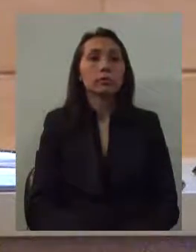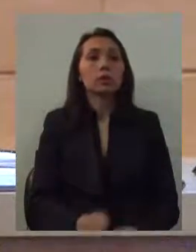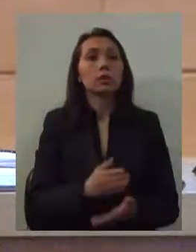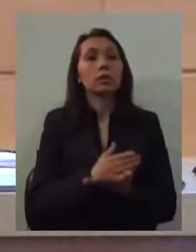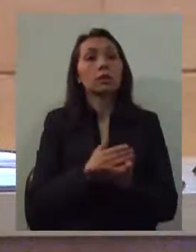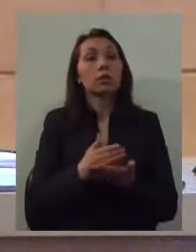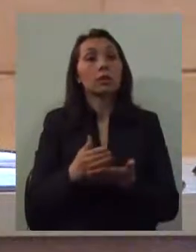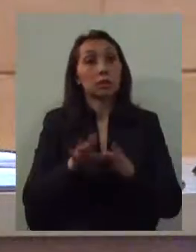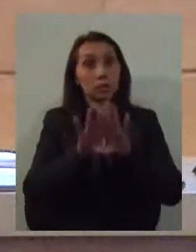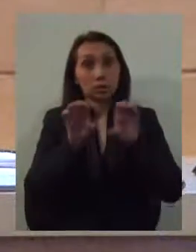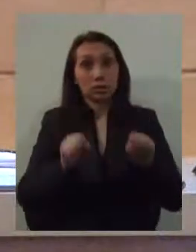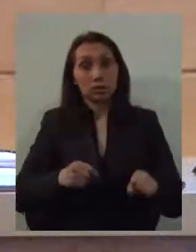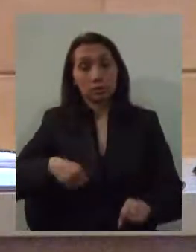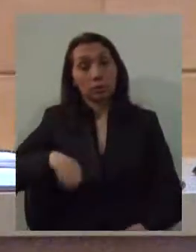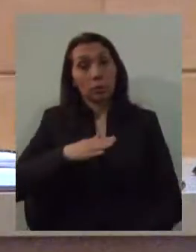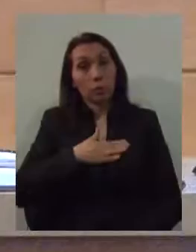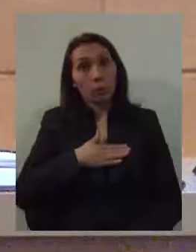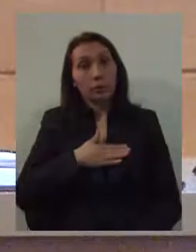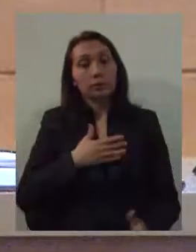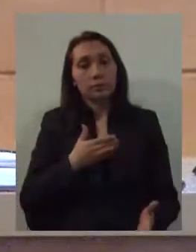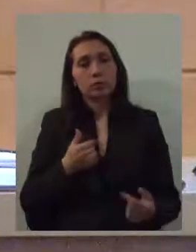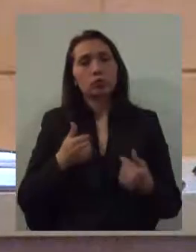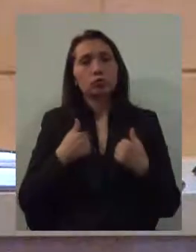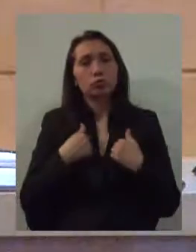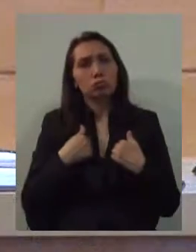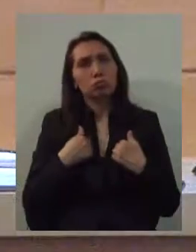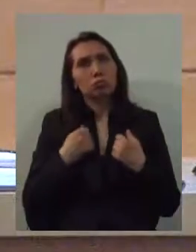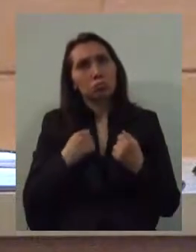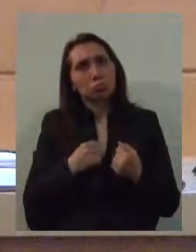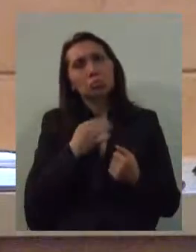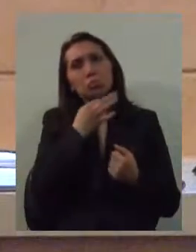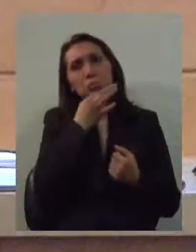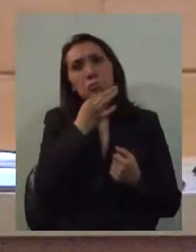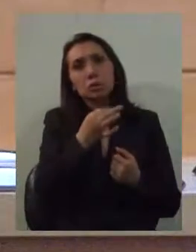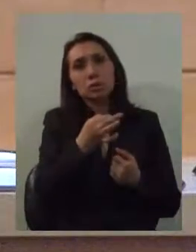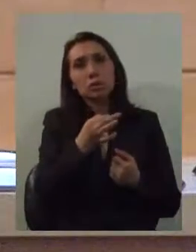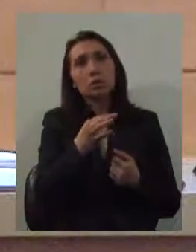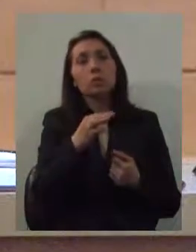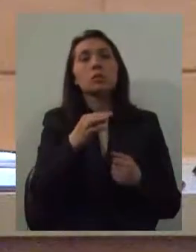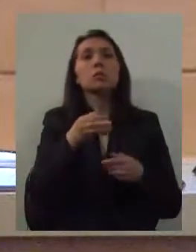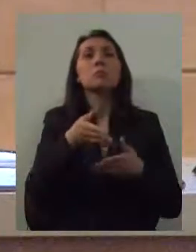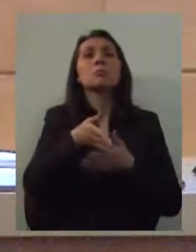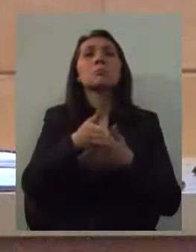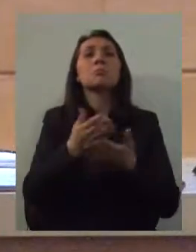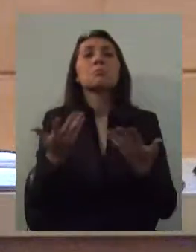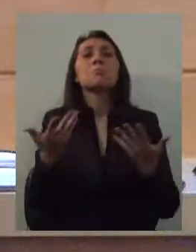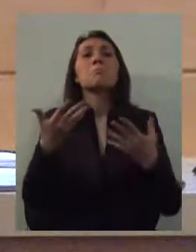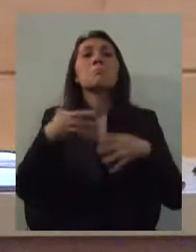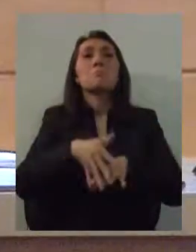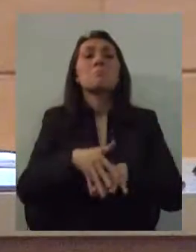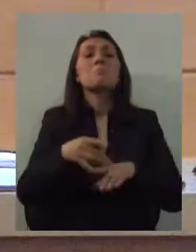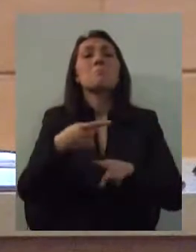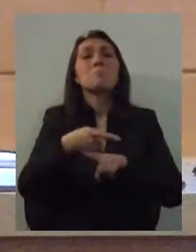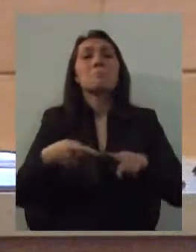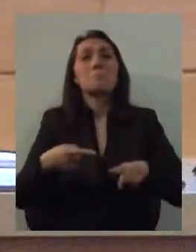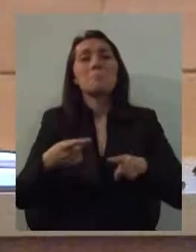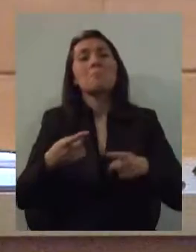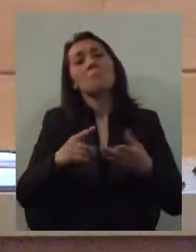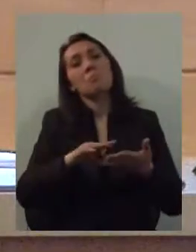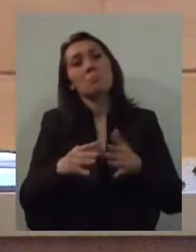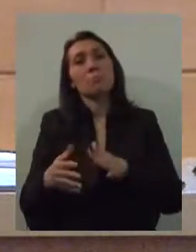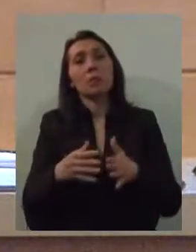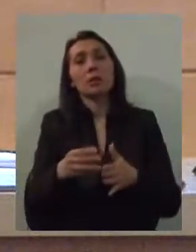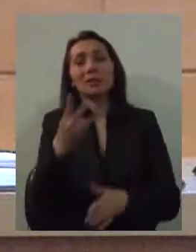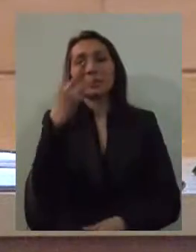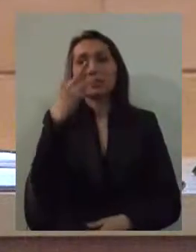el sistema nuestro es un sistema que yo me atrevería a calificar de mixto, porque se utilizan